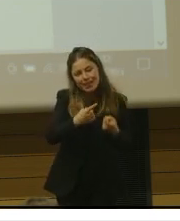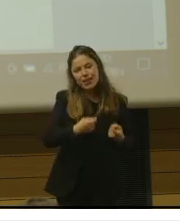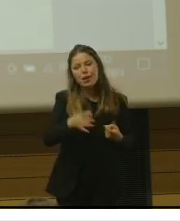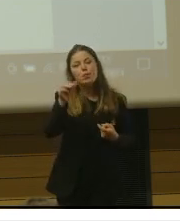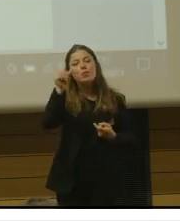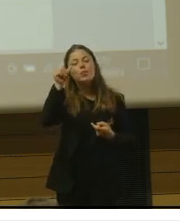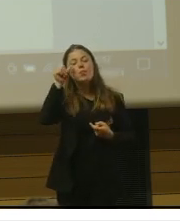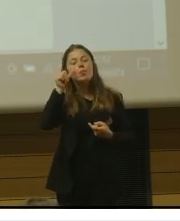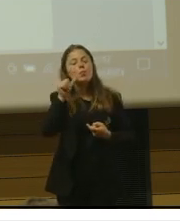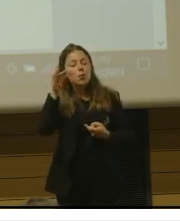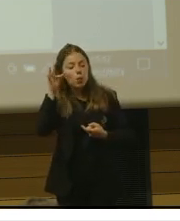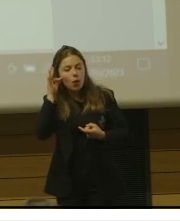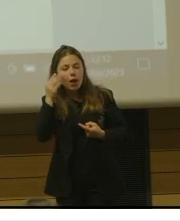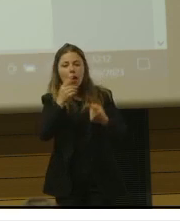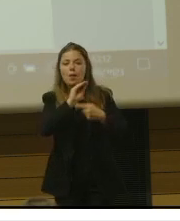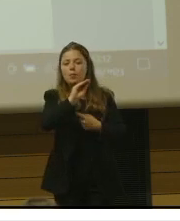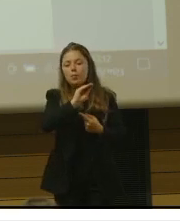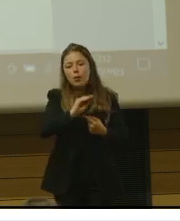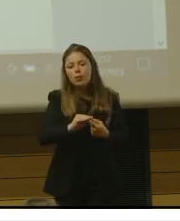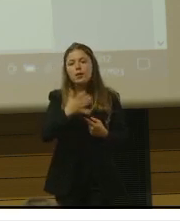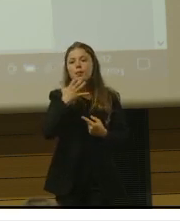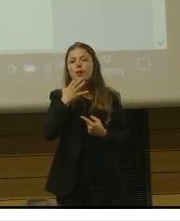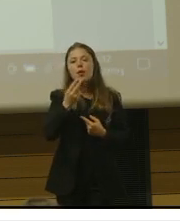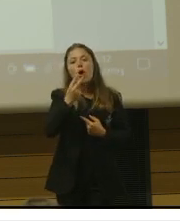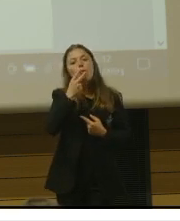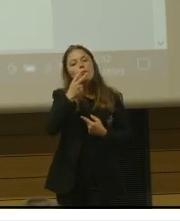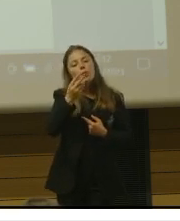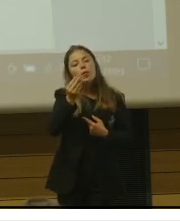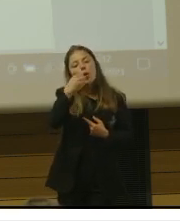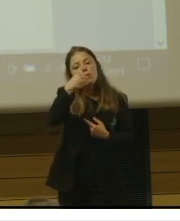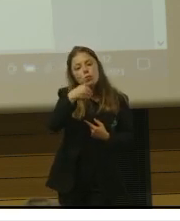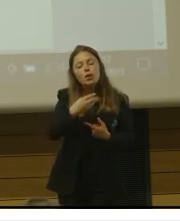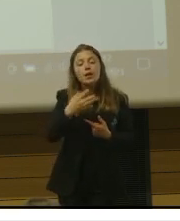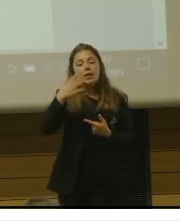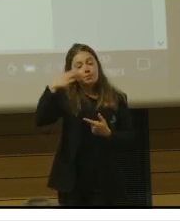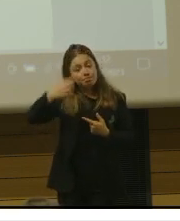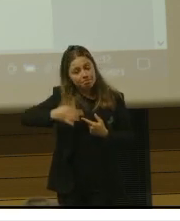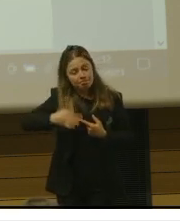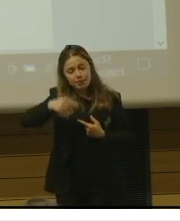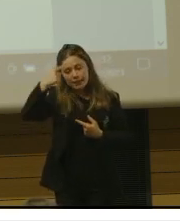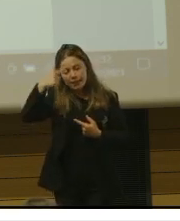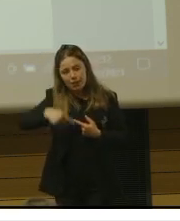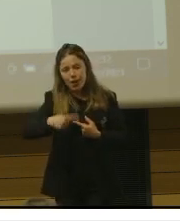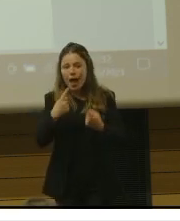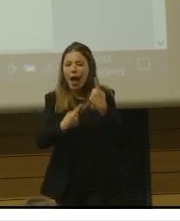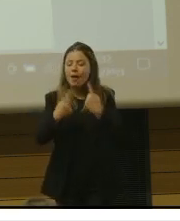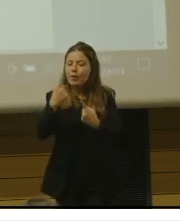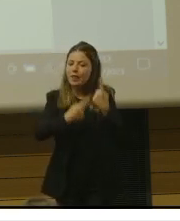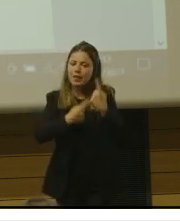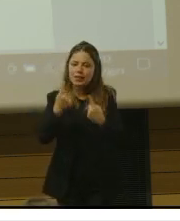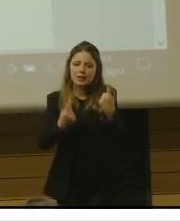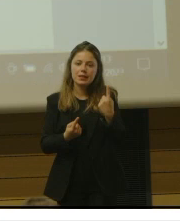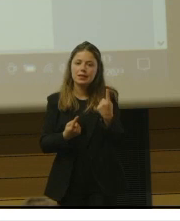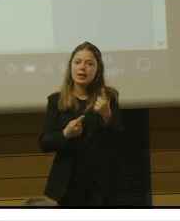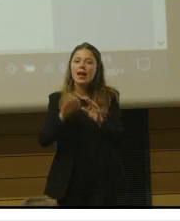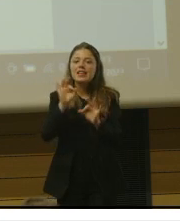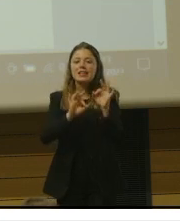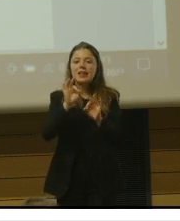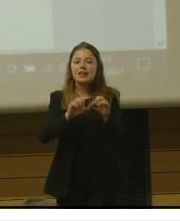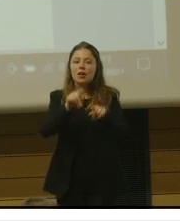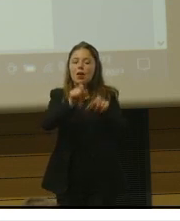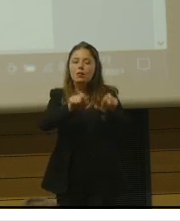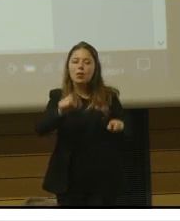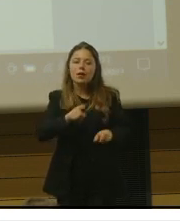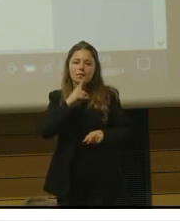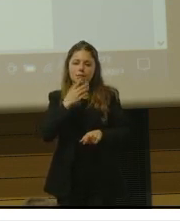las mujeres embarazadas, ¿no? Se les pregunta, entre otras cosas, por su consumo de tabaco, es cierto que se sabe que muchas veces, bueno, pues hay una elevada tasa de ocultación,